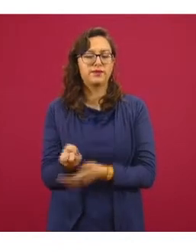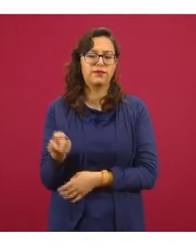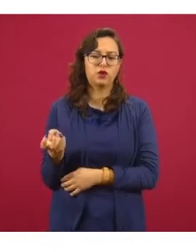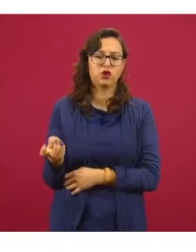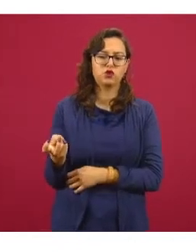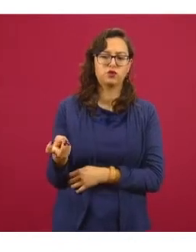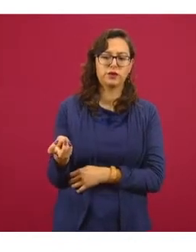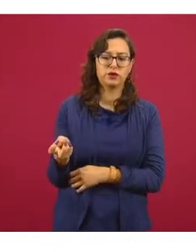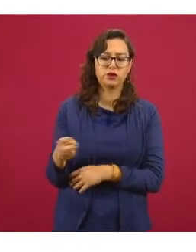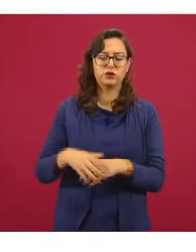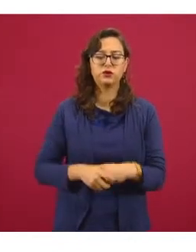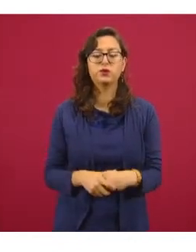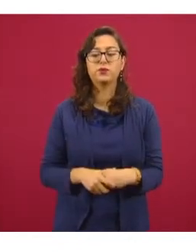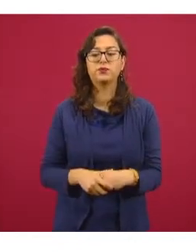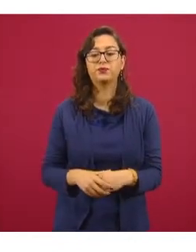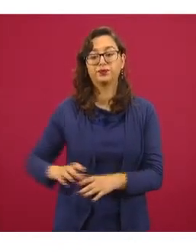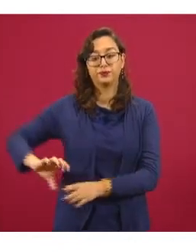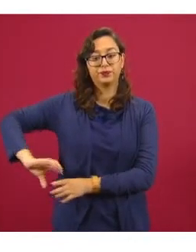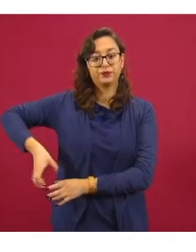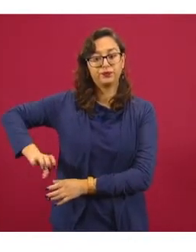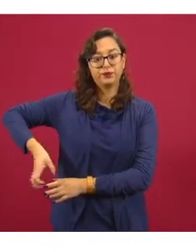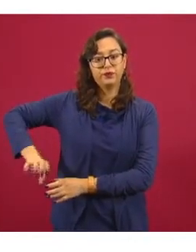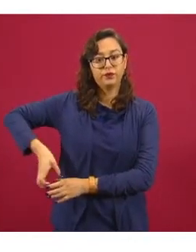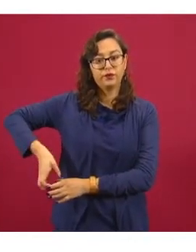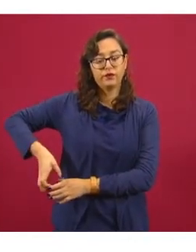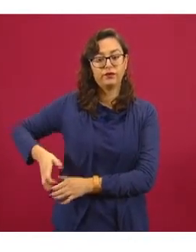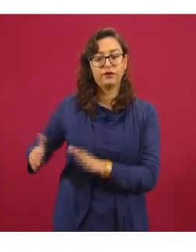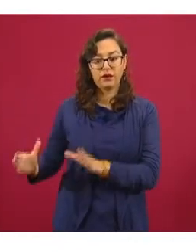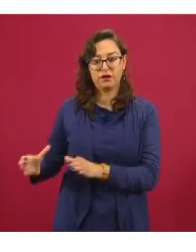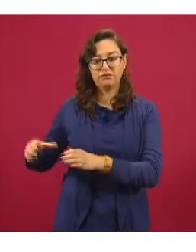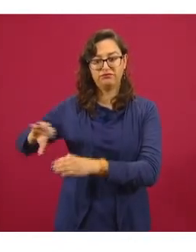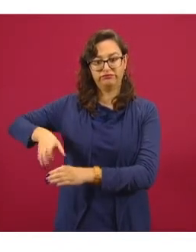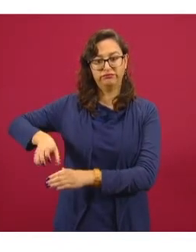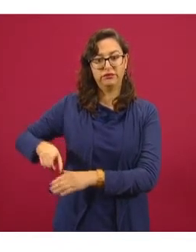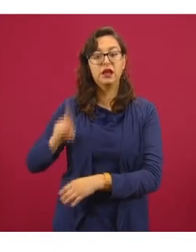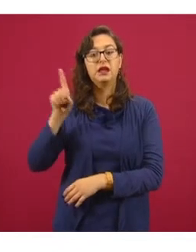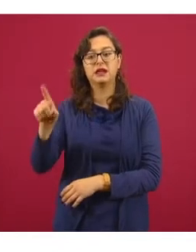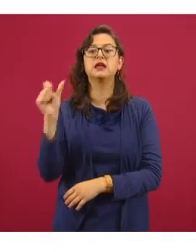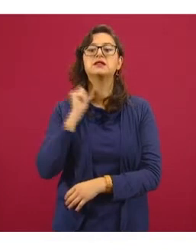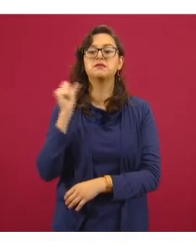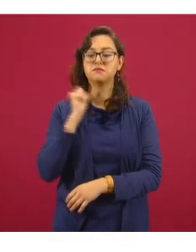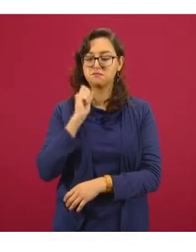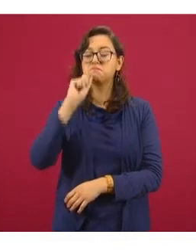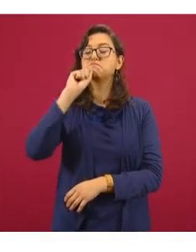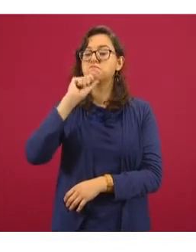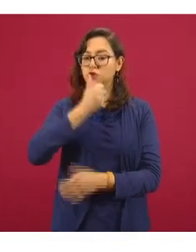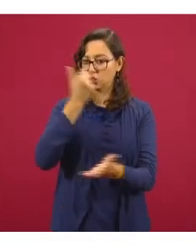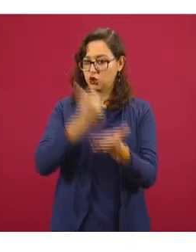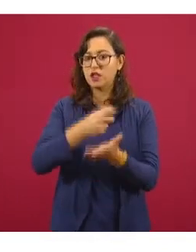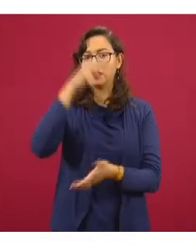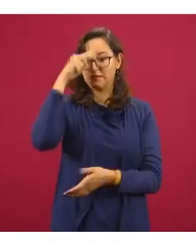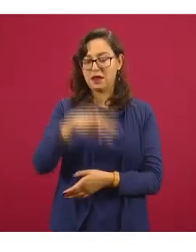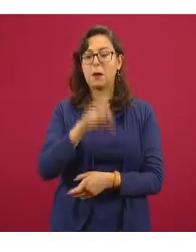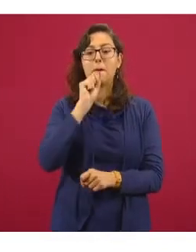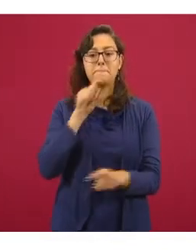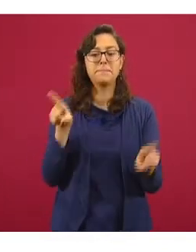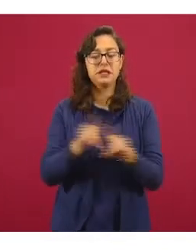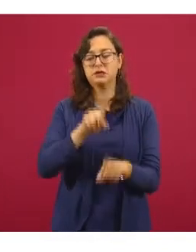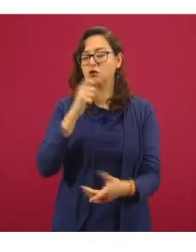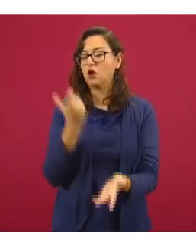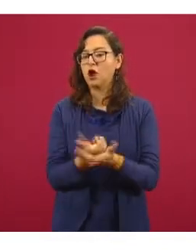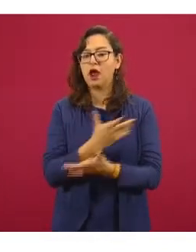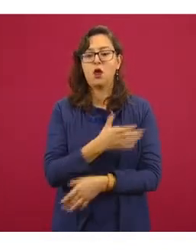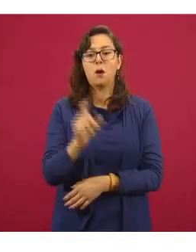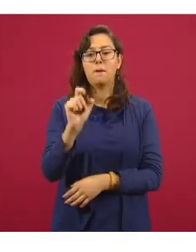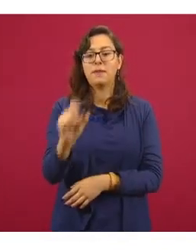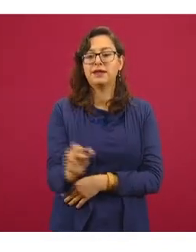centavos. Para cilindros, Gas Express Nieto, en Azcapotzalco, otra vez aquí en la Ciudad de México, 23 pesos